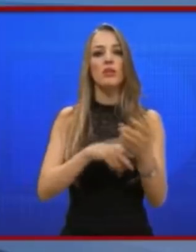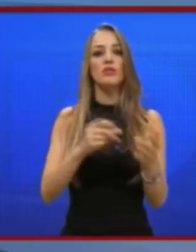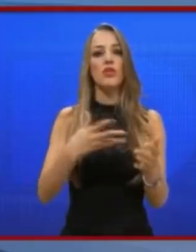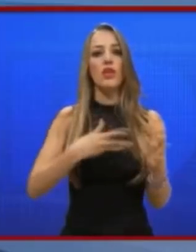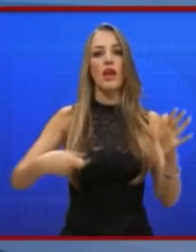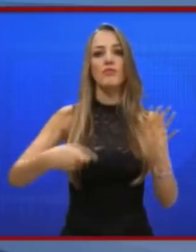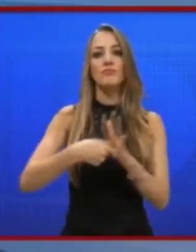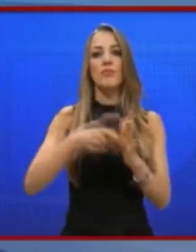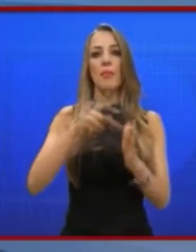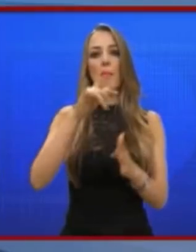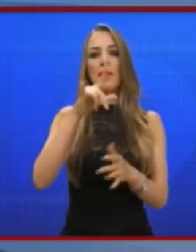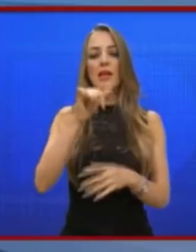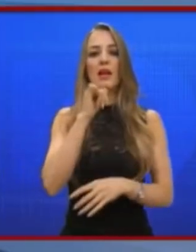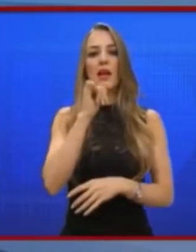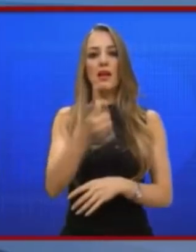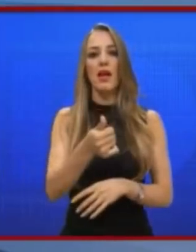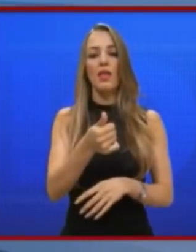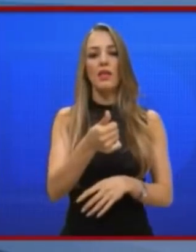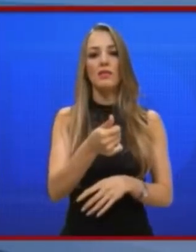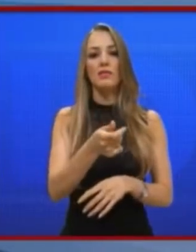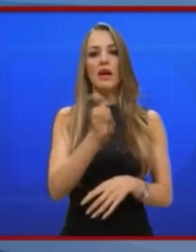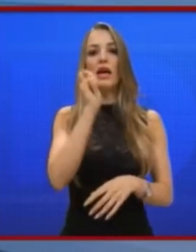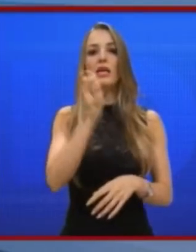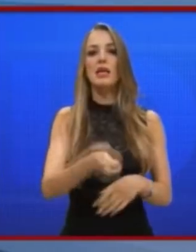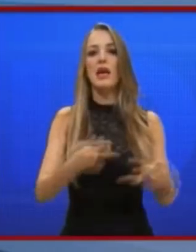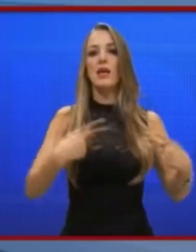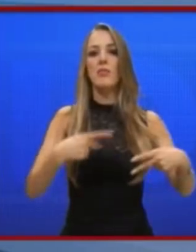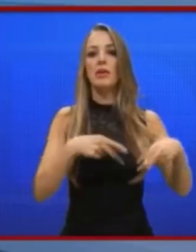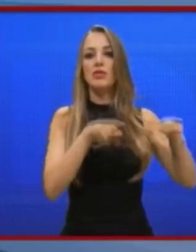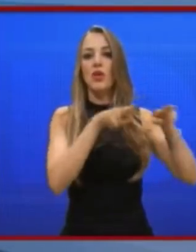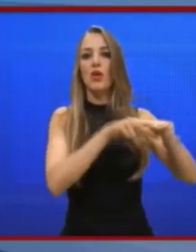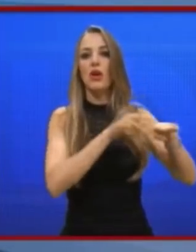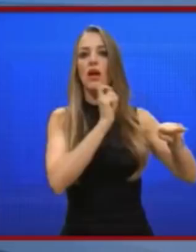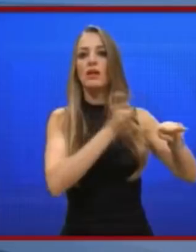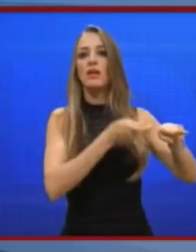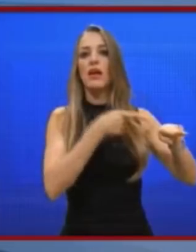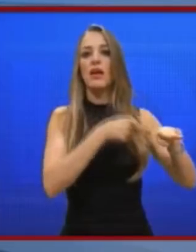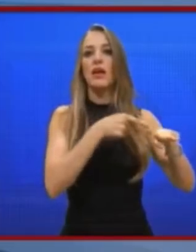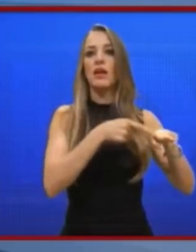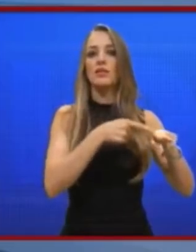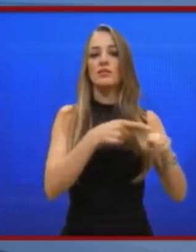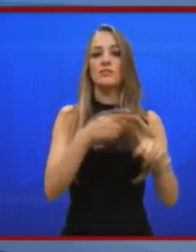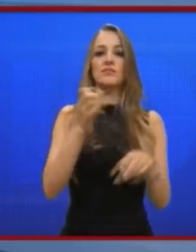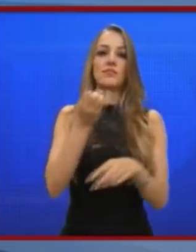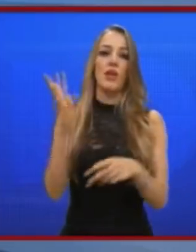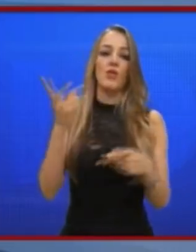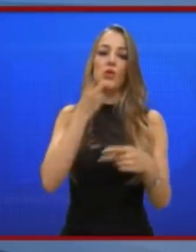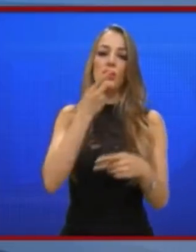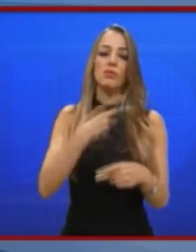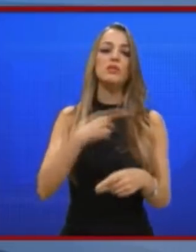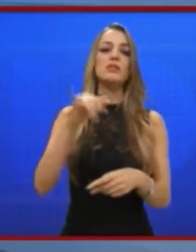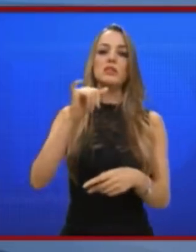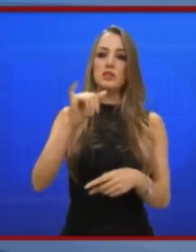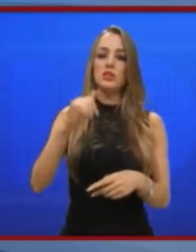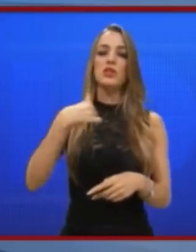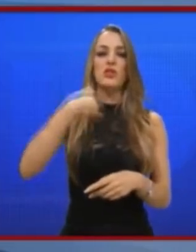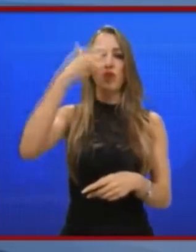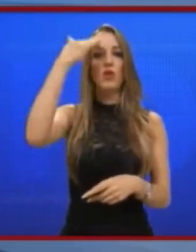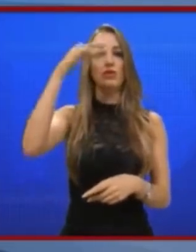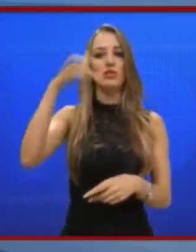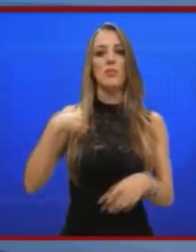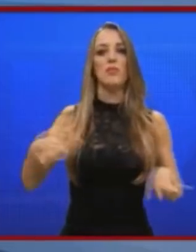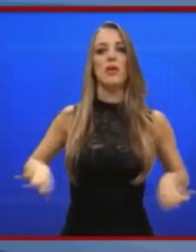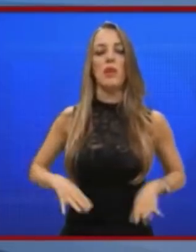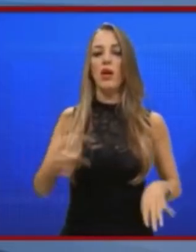No tienes ni idea con quién estás durmiendo. Tal vez me podrás decir, Mago, yo sí sé con quién estoy y